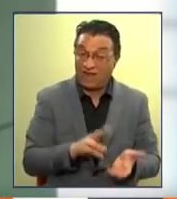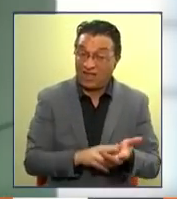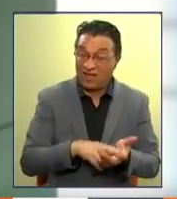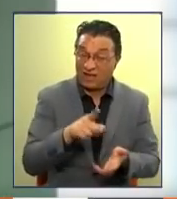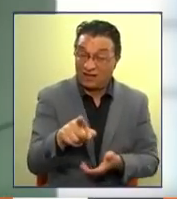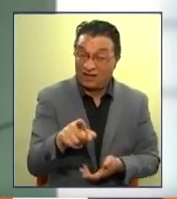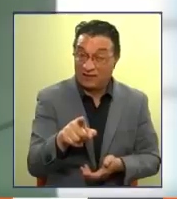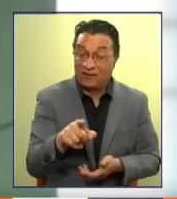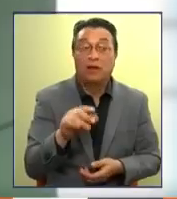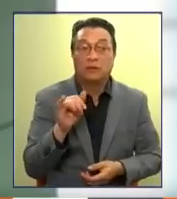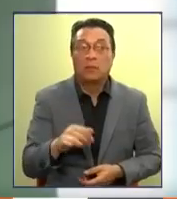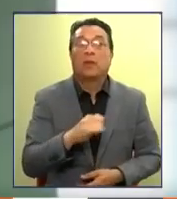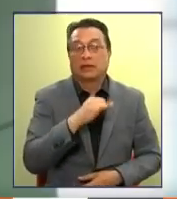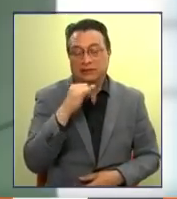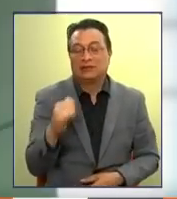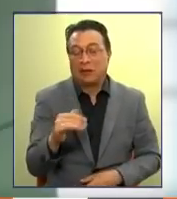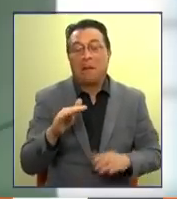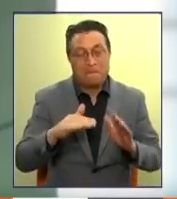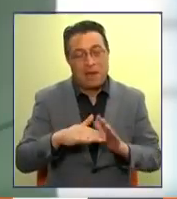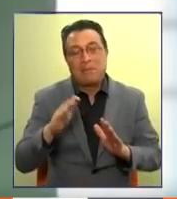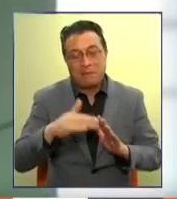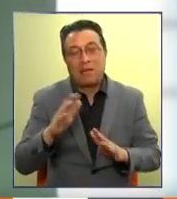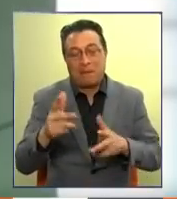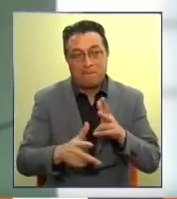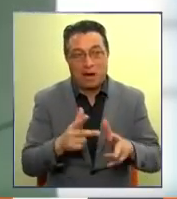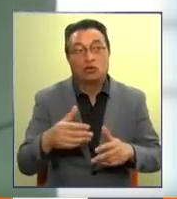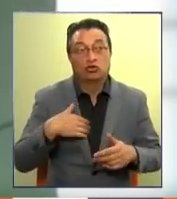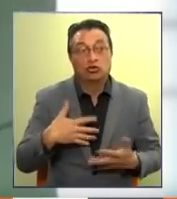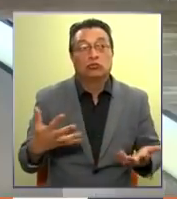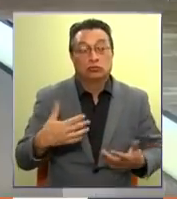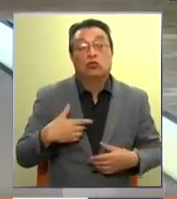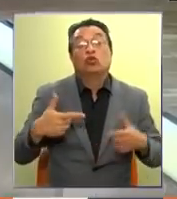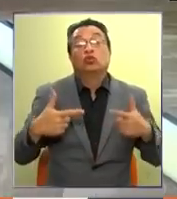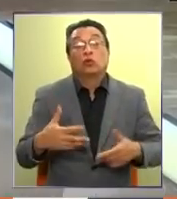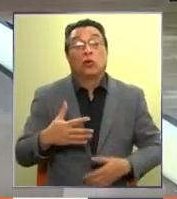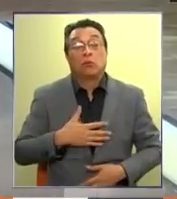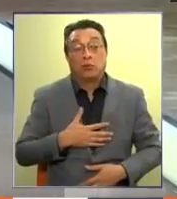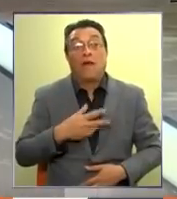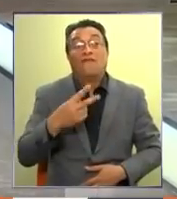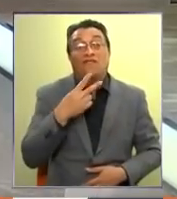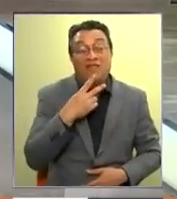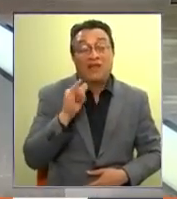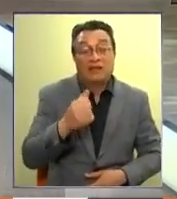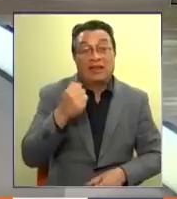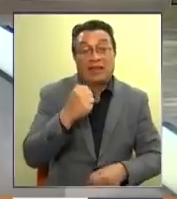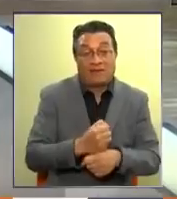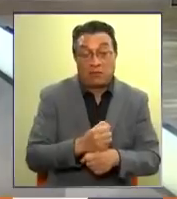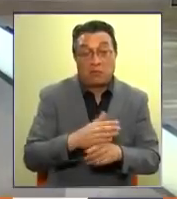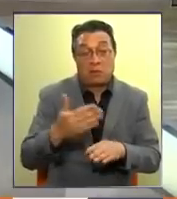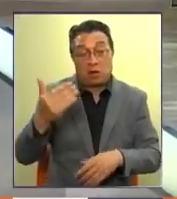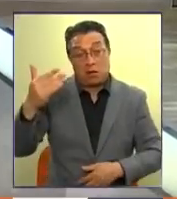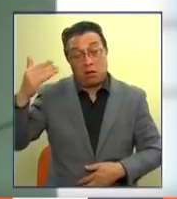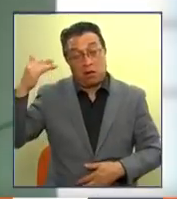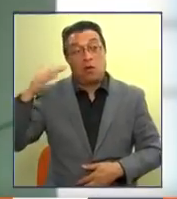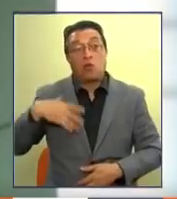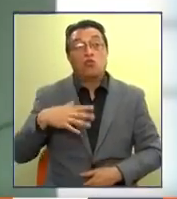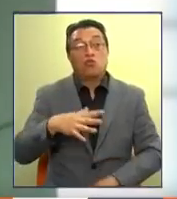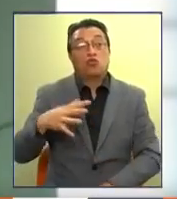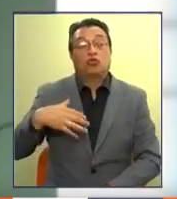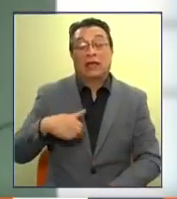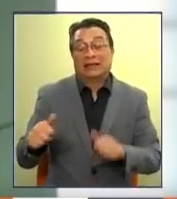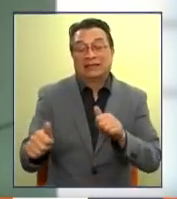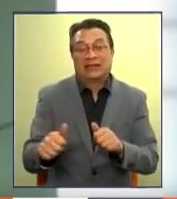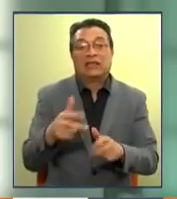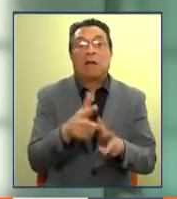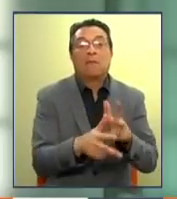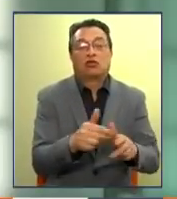La mayoría del tiempo me muevo solo en metro. La verdad es que tengo el privilegio y la suerte de poder vivir y trabajar desde hace mucho tiempo cerca de una estación de